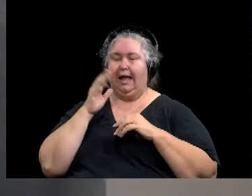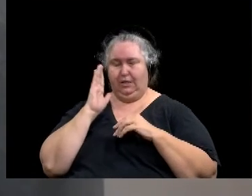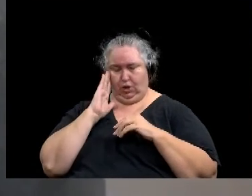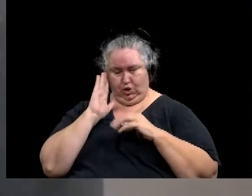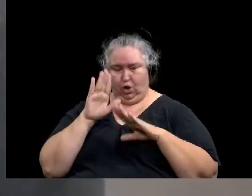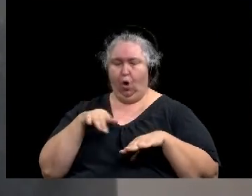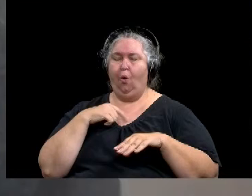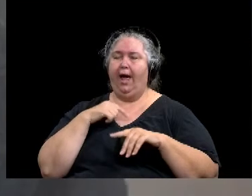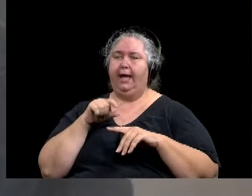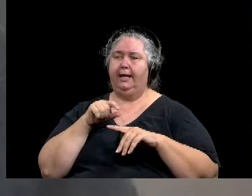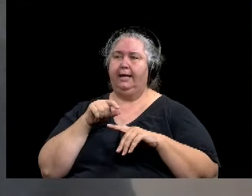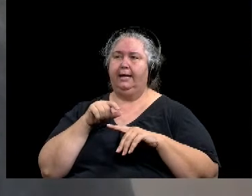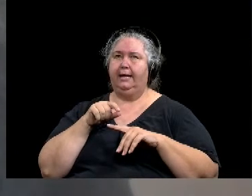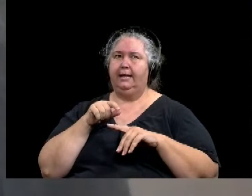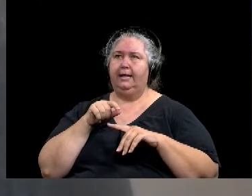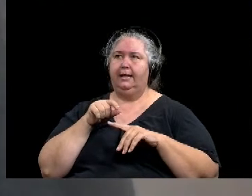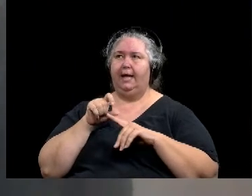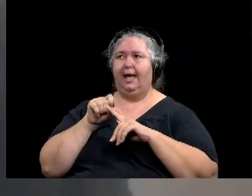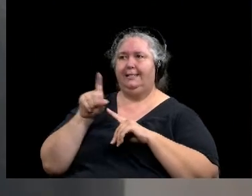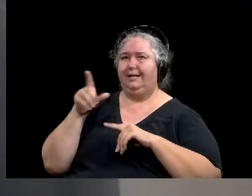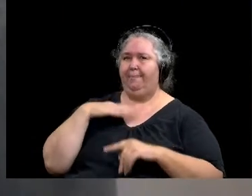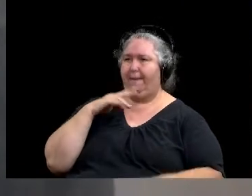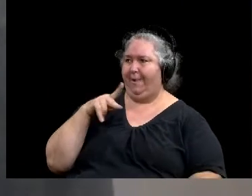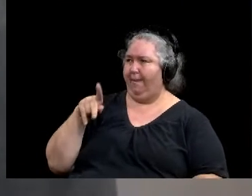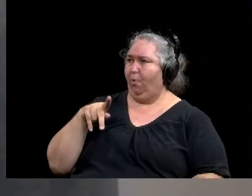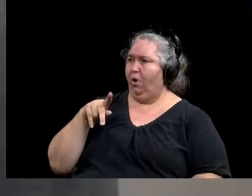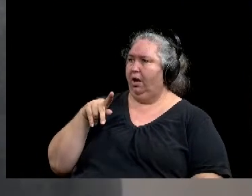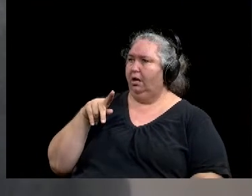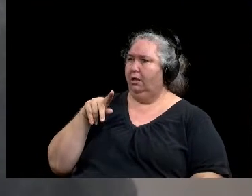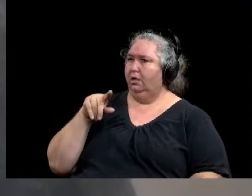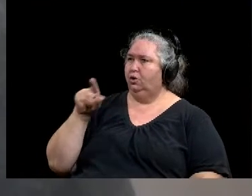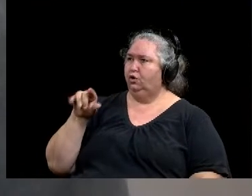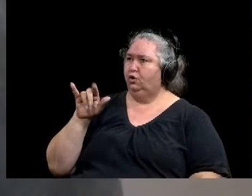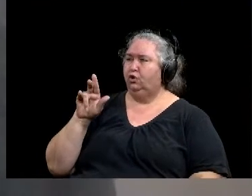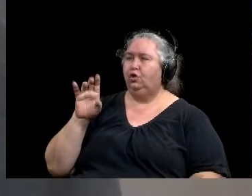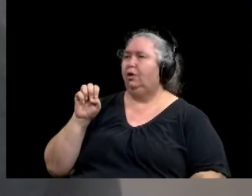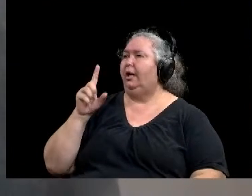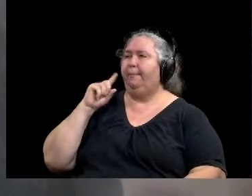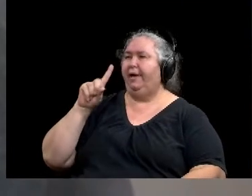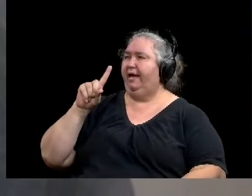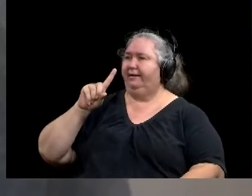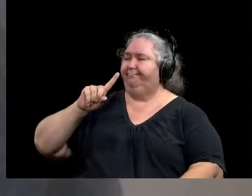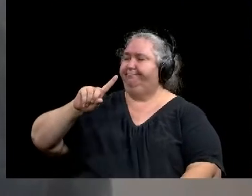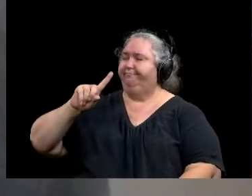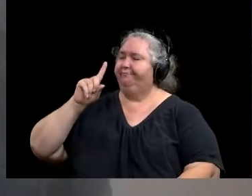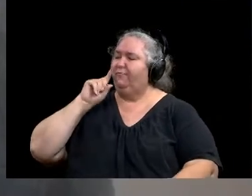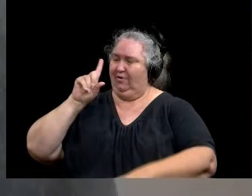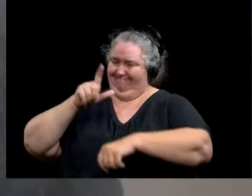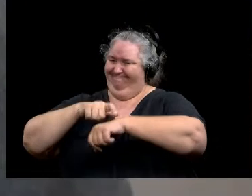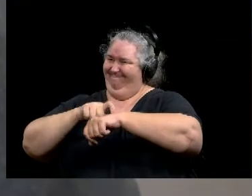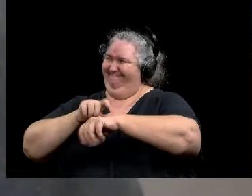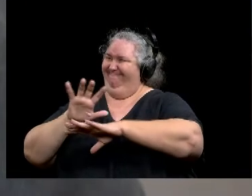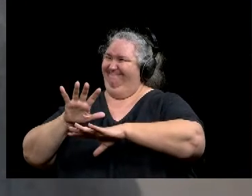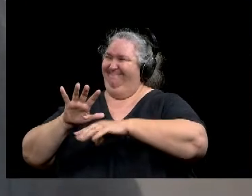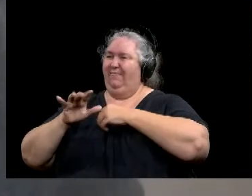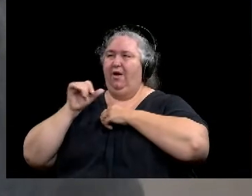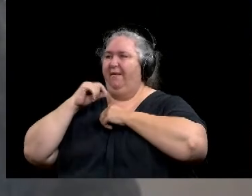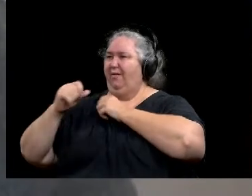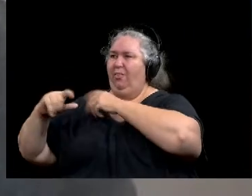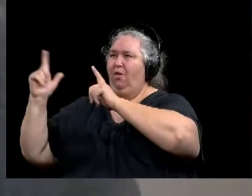y sobrepasar de los datos por el tiempo